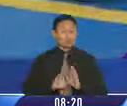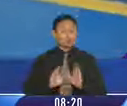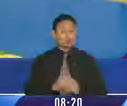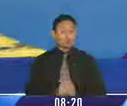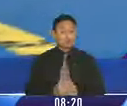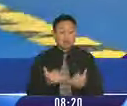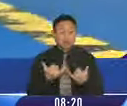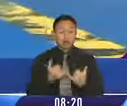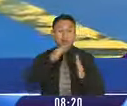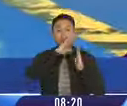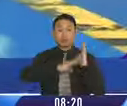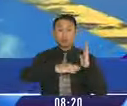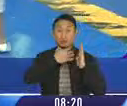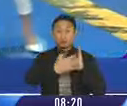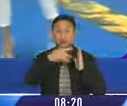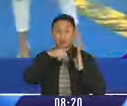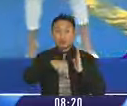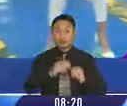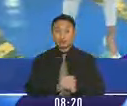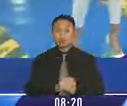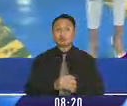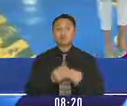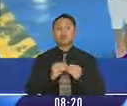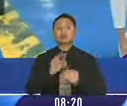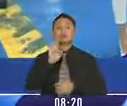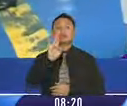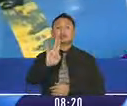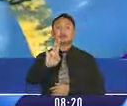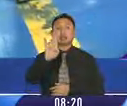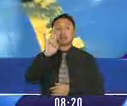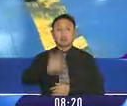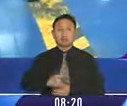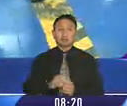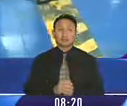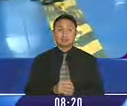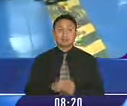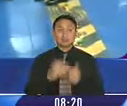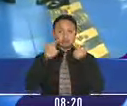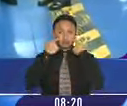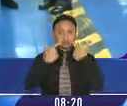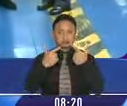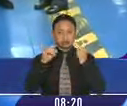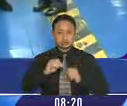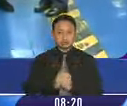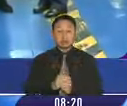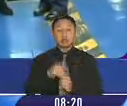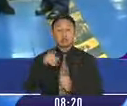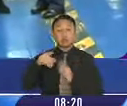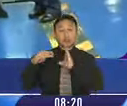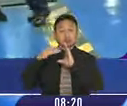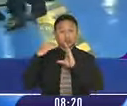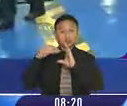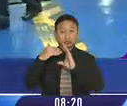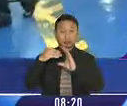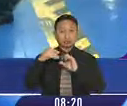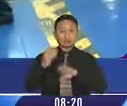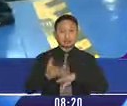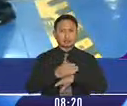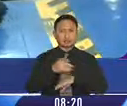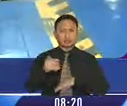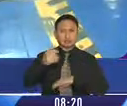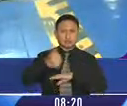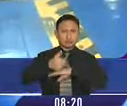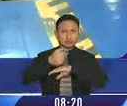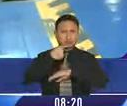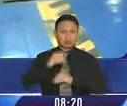en el cronograma de revisión y matriculación vehicular. Y sobre todo, estar pendientes también de los correos electrónicos. Como ya nos decía la